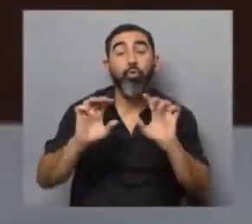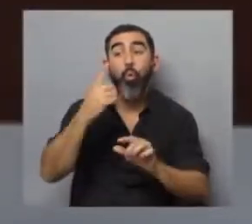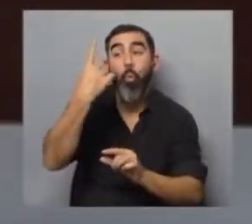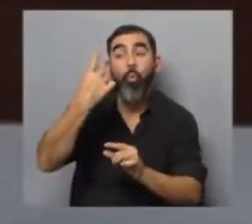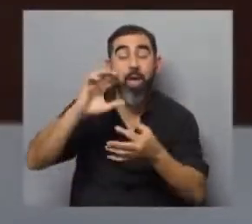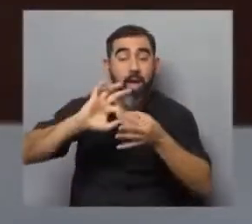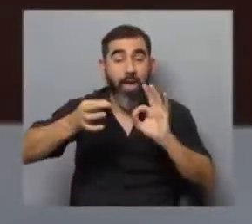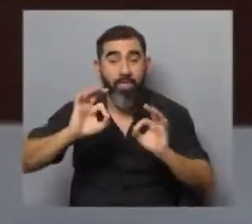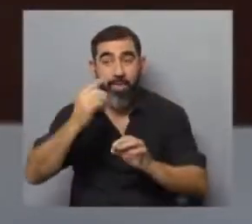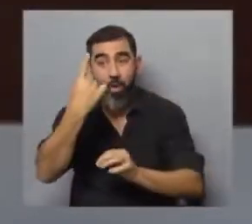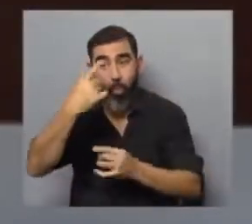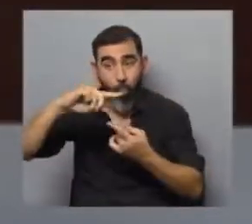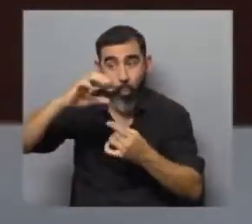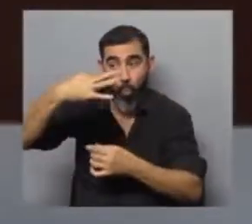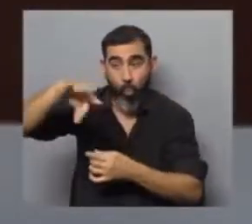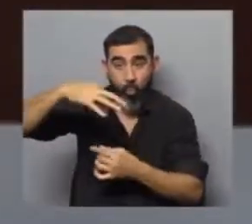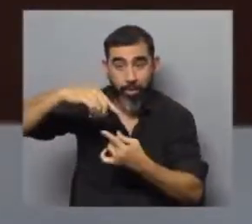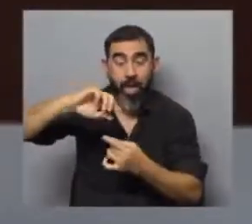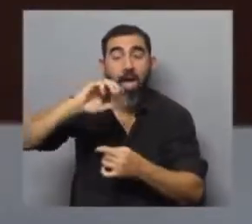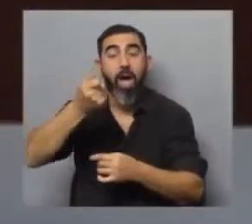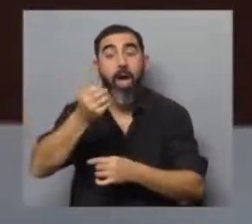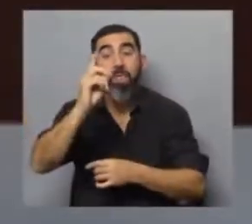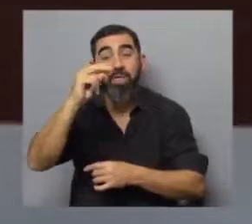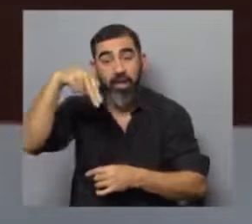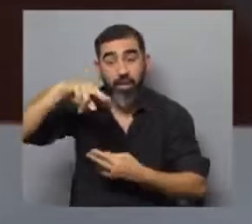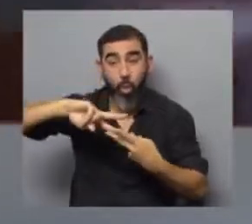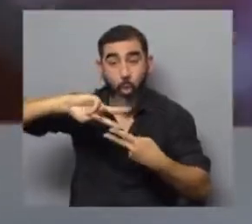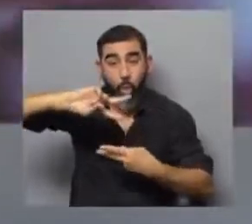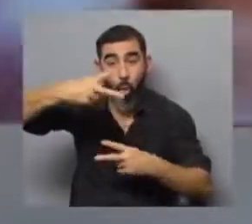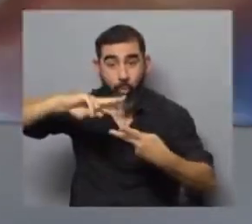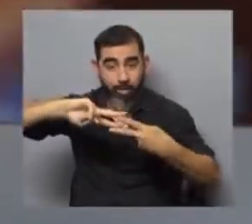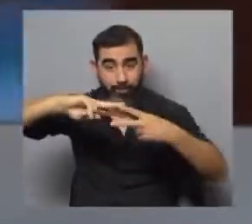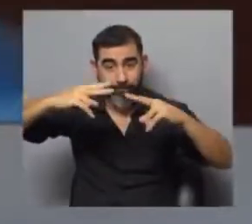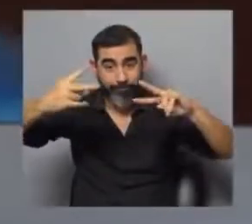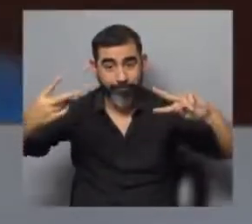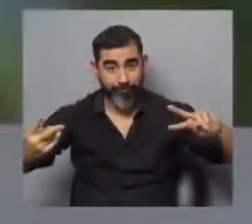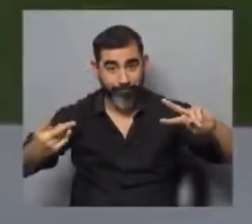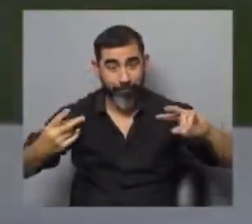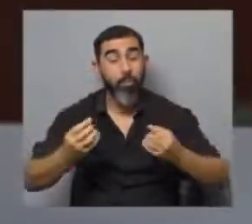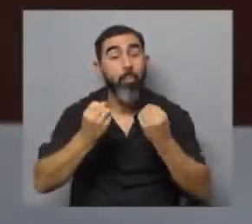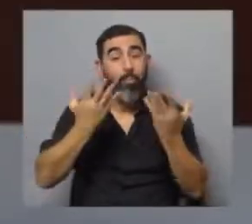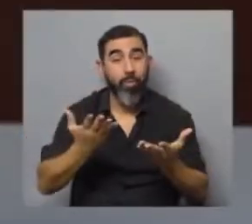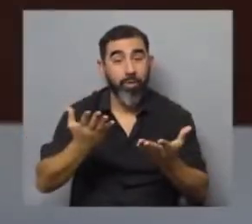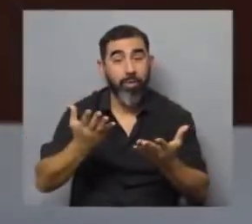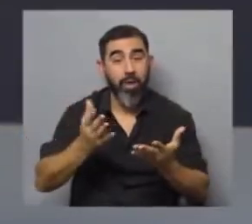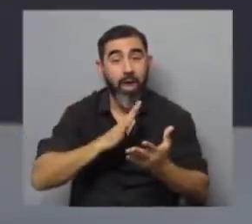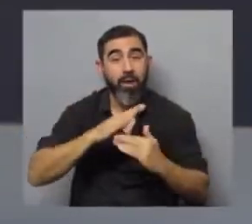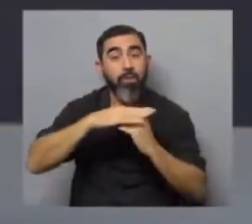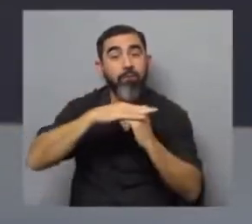cadena, o sea, el ADN forma esa doble hélice que vos decís como una escalera porque tiene unas